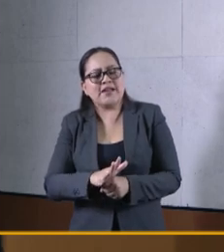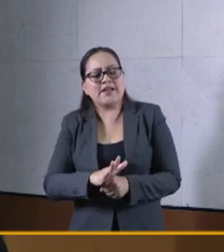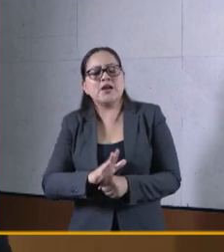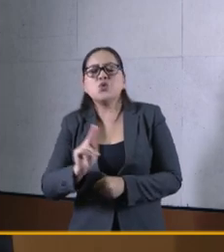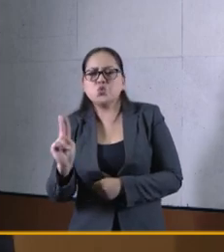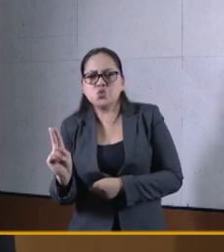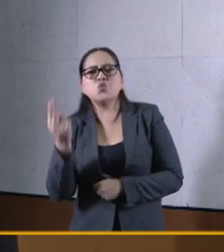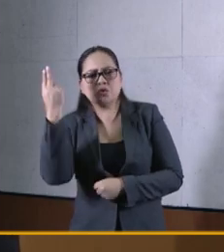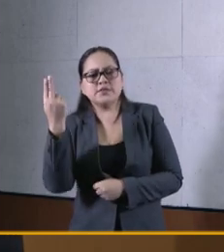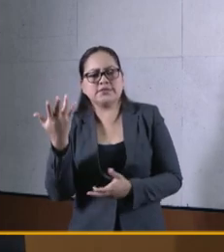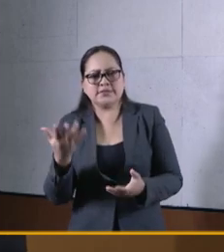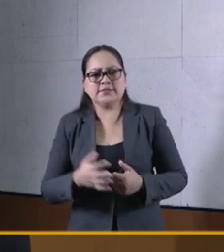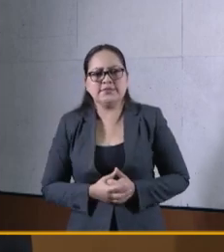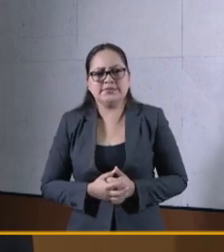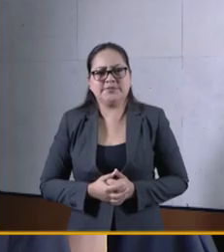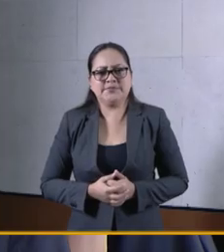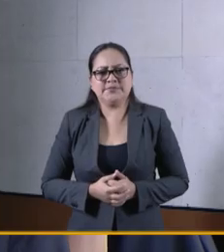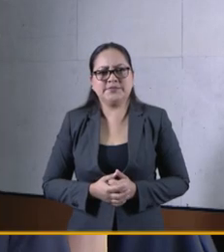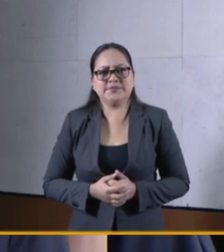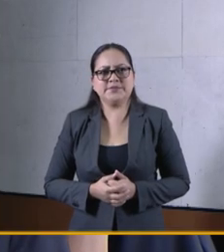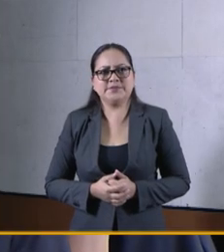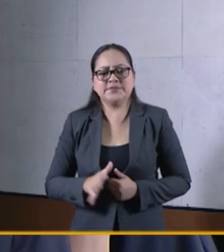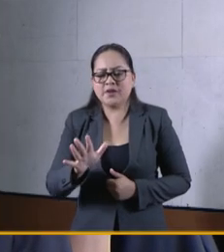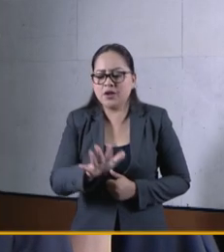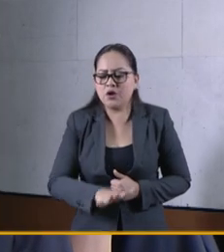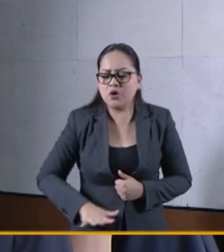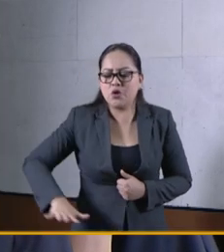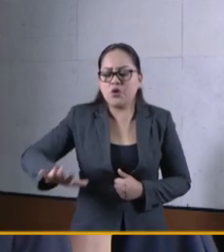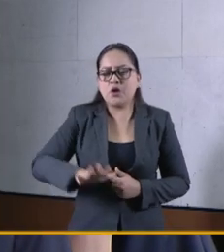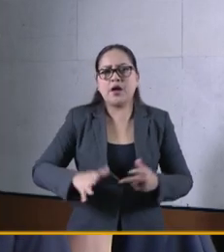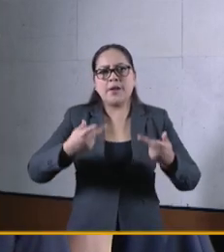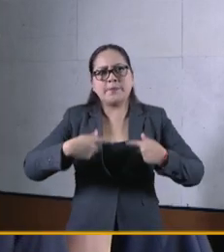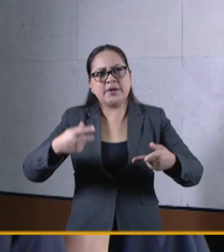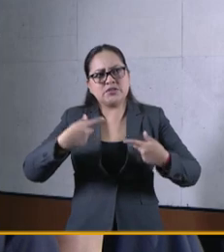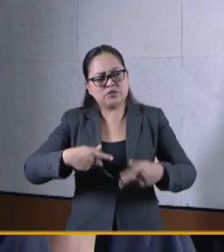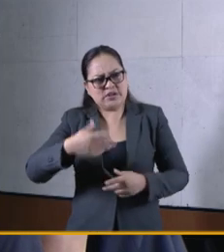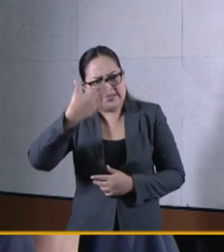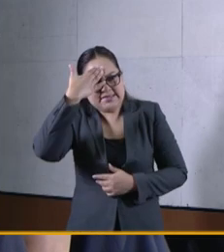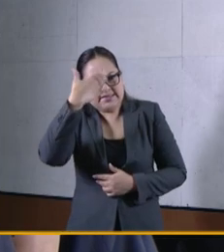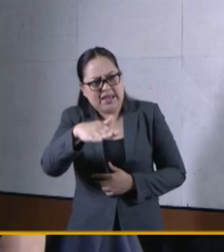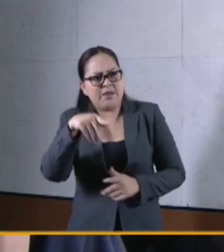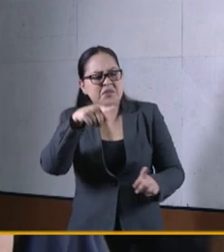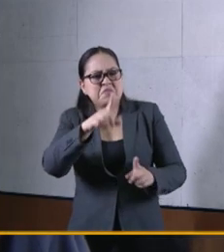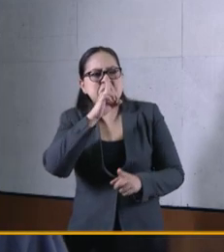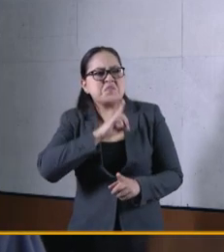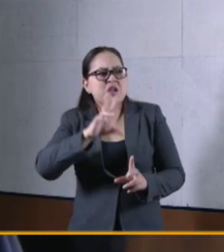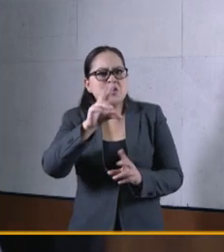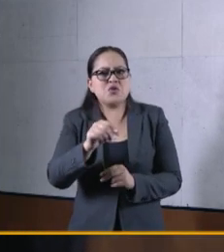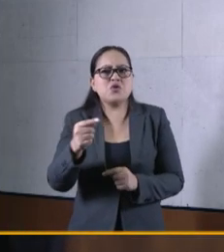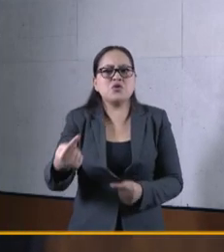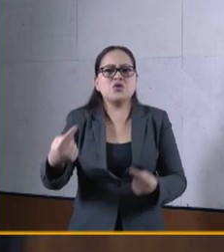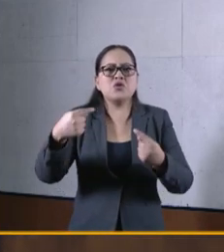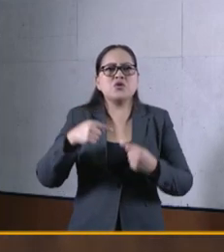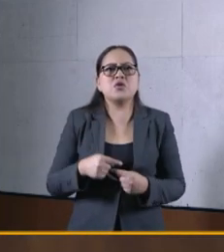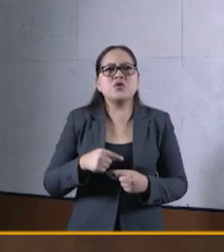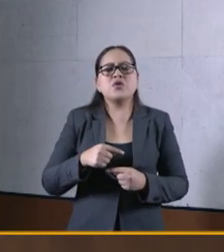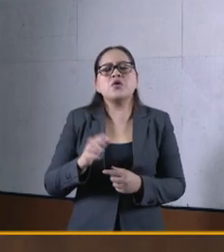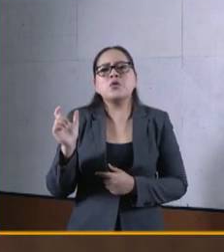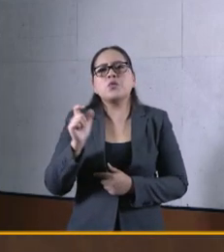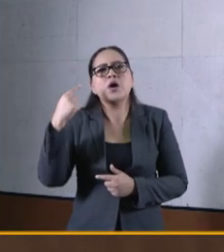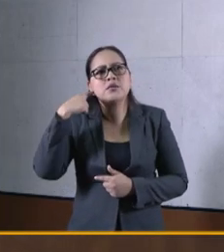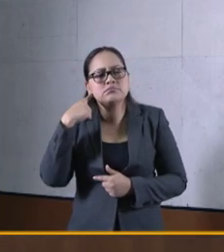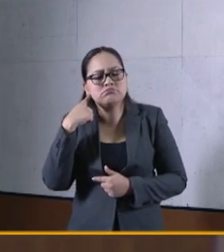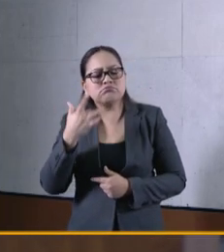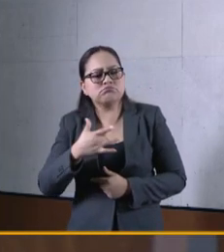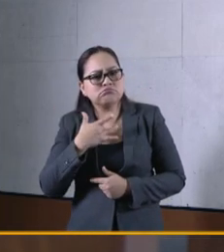universidad y la sociedad lo sabe y lo entiende otra vez debe aclararse cuando hablamos de